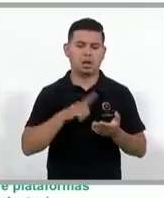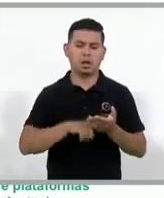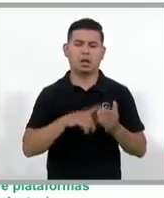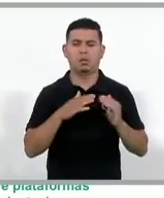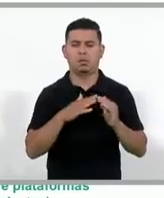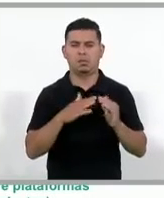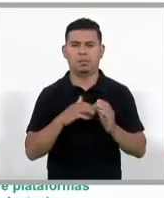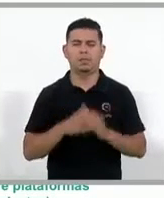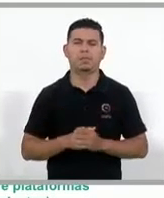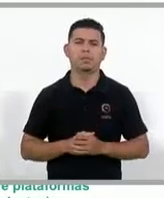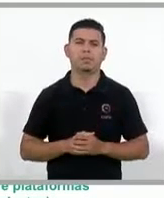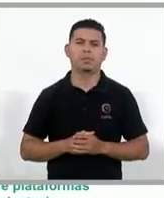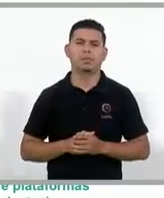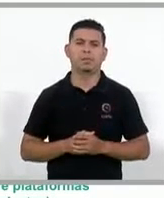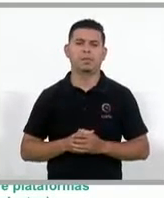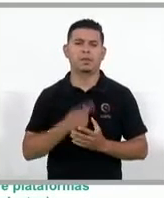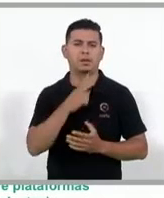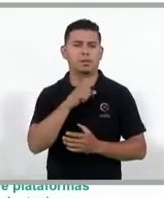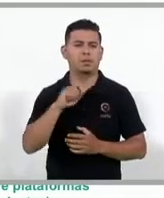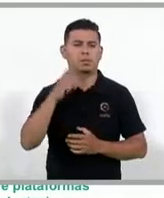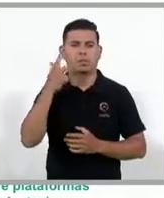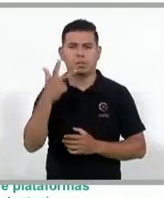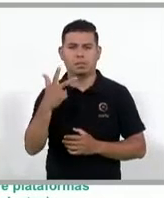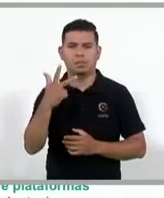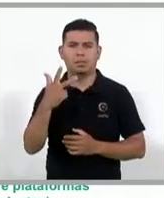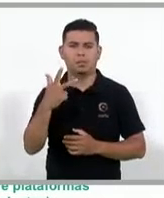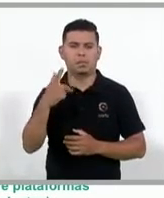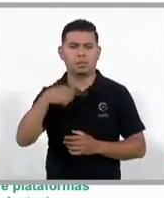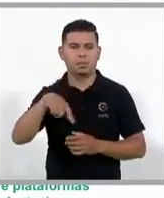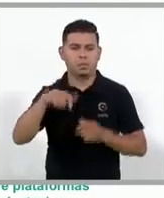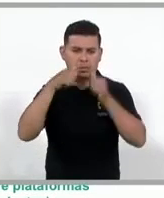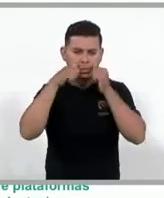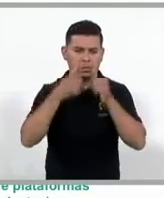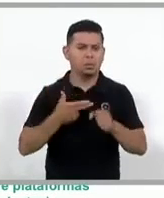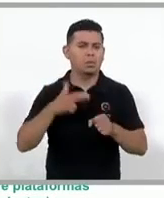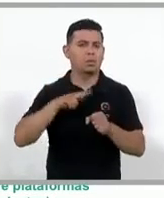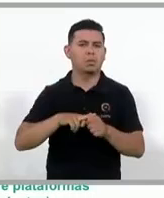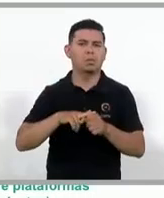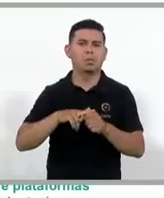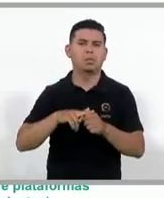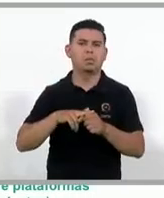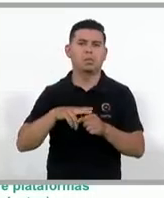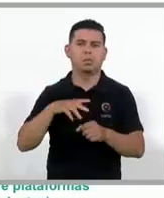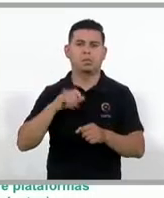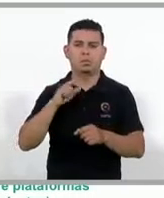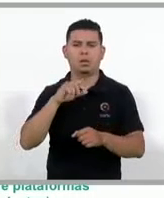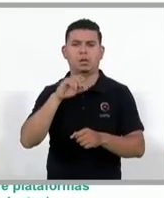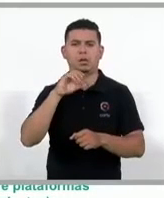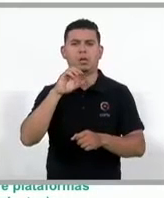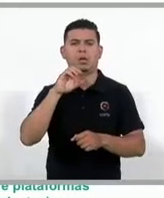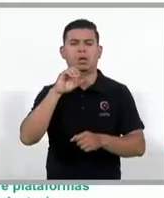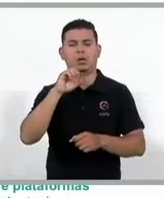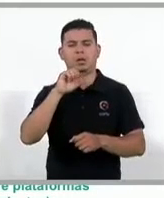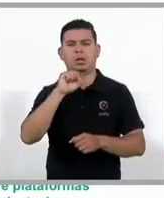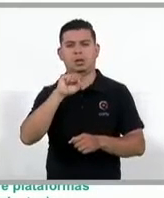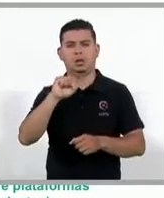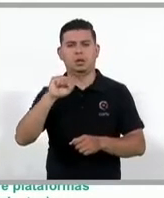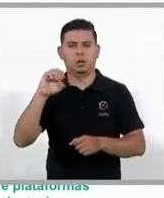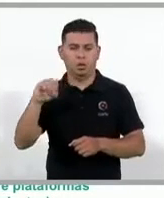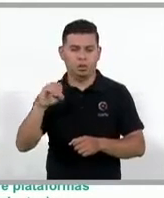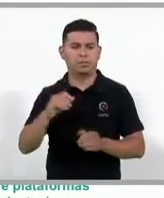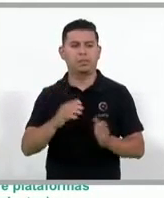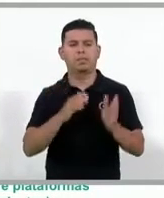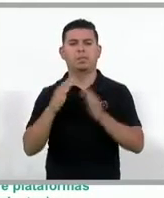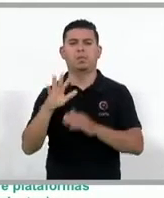atención 128 casos han sido atendidos en hospitales y unidades de los servicios estatales de salud mientras